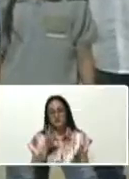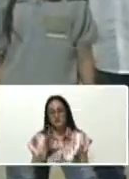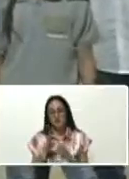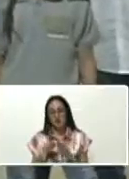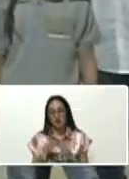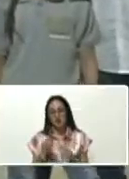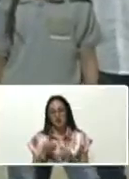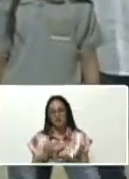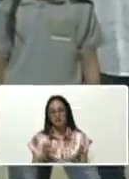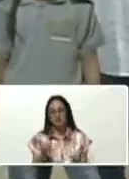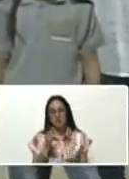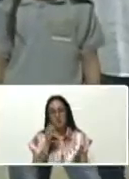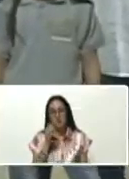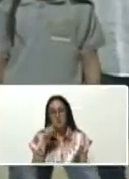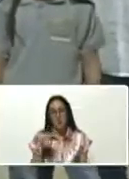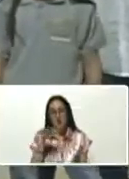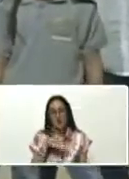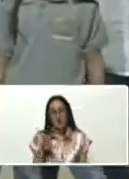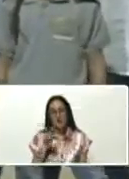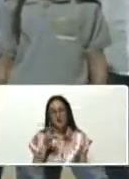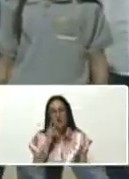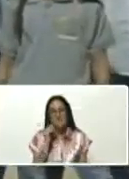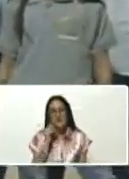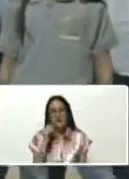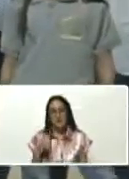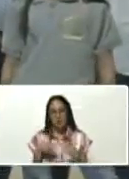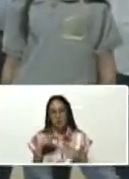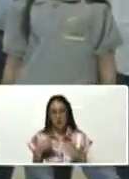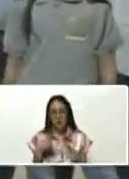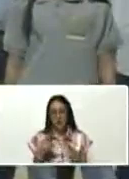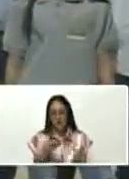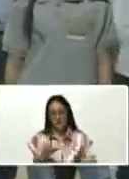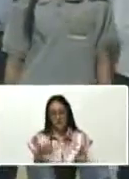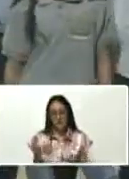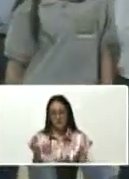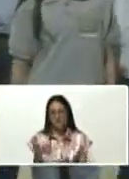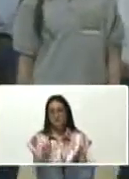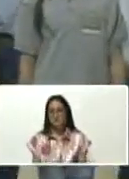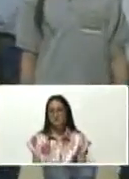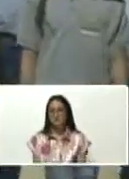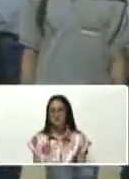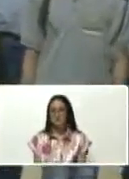Venezuela las experiencias productivas en su sector. Adelante, presidente.